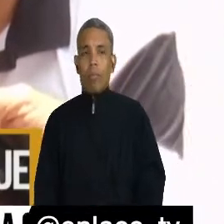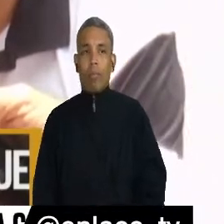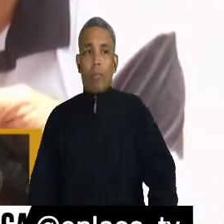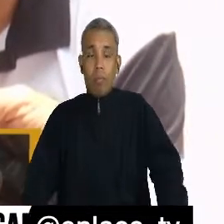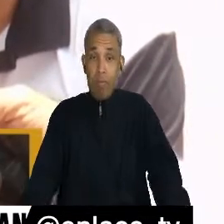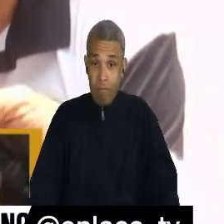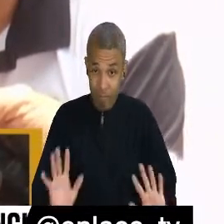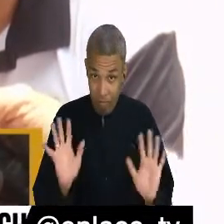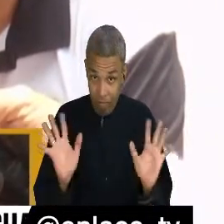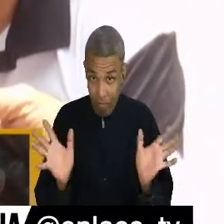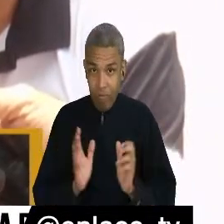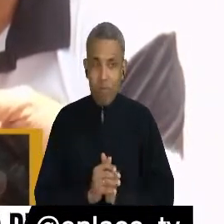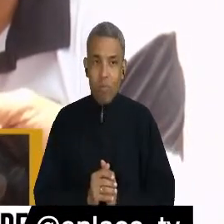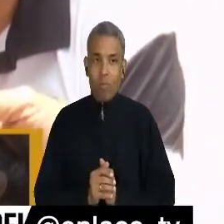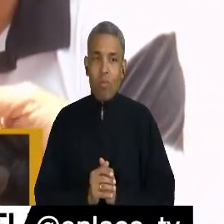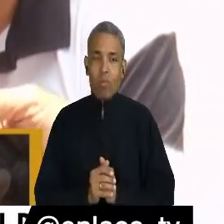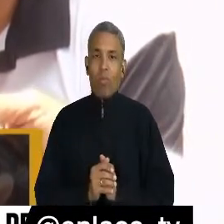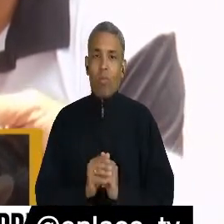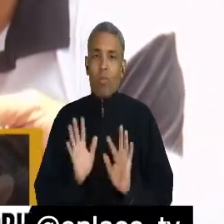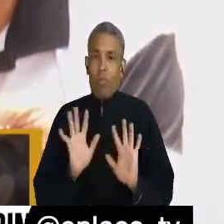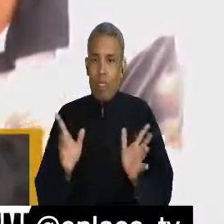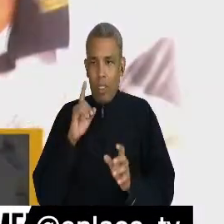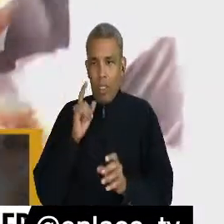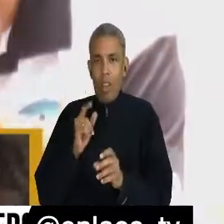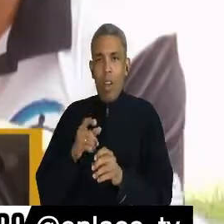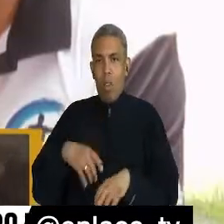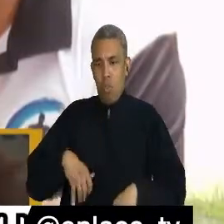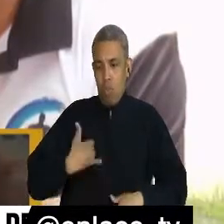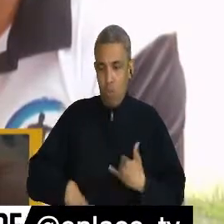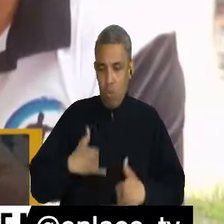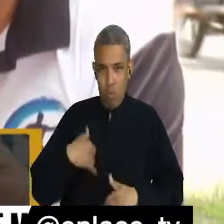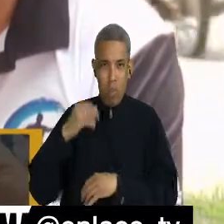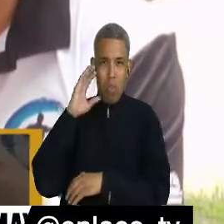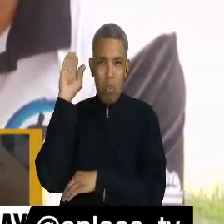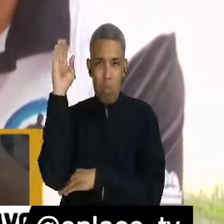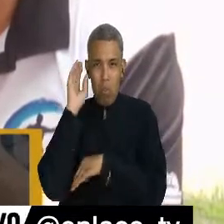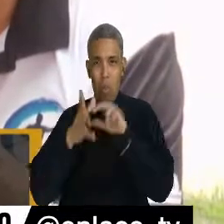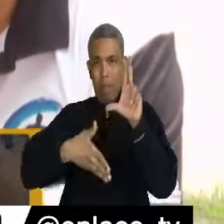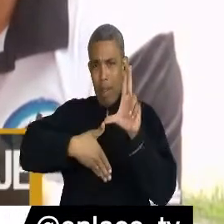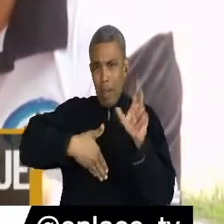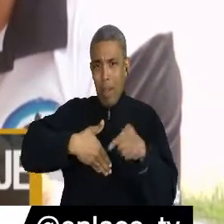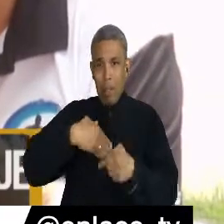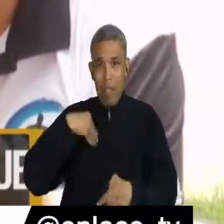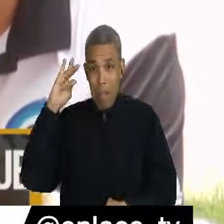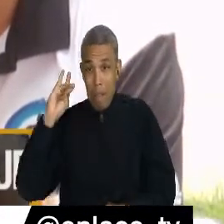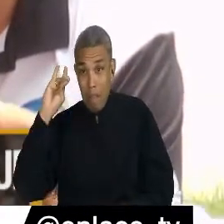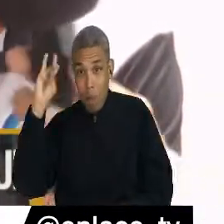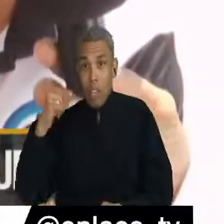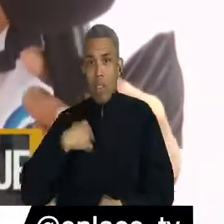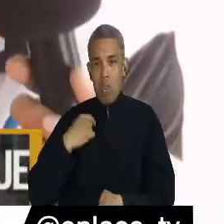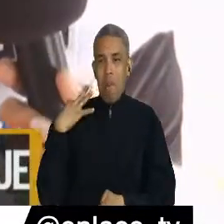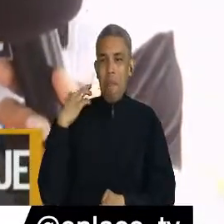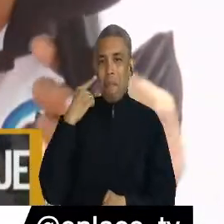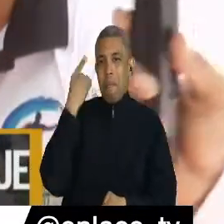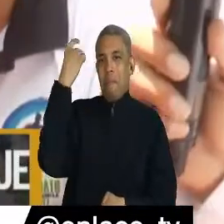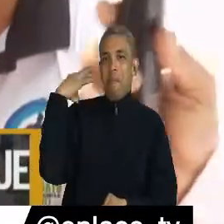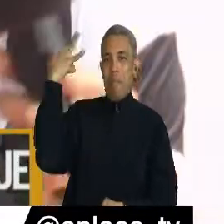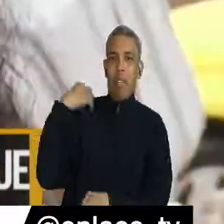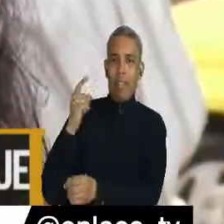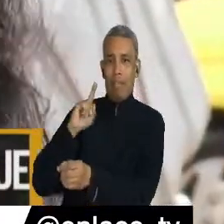el espacio, el cupo en los Juegos Bolivarianos. Juego Barranca Bermeja va para los Juegos Bolivarianos. Sí, señor, por primera vez con esta juez